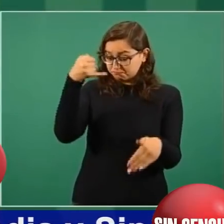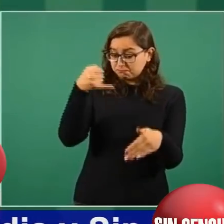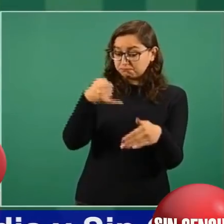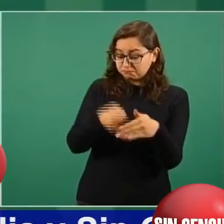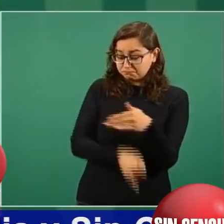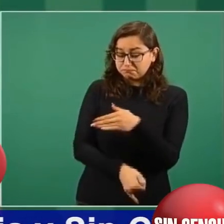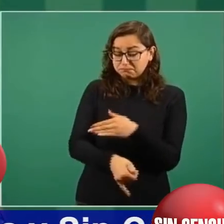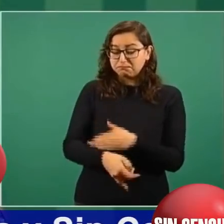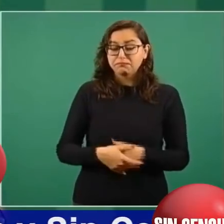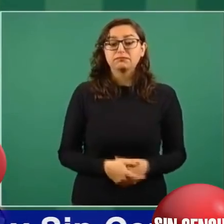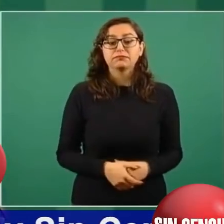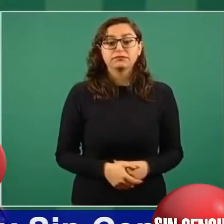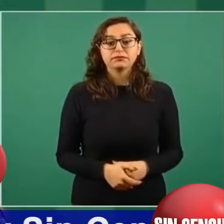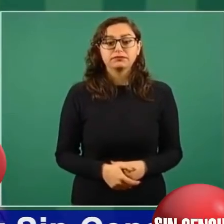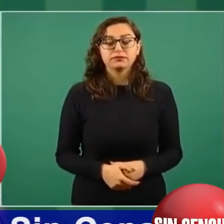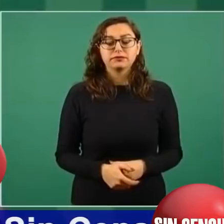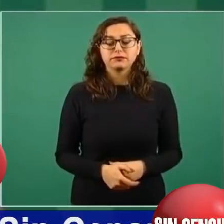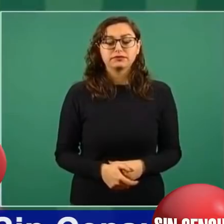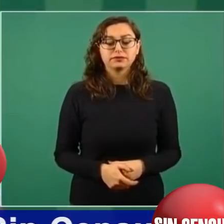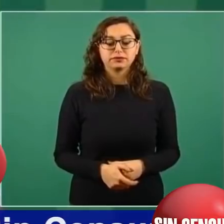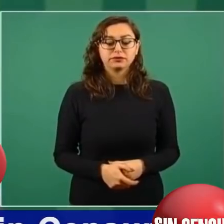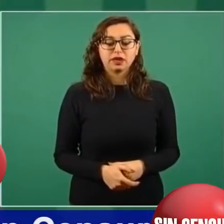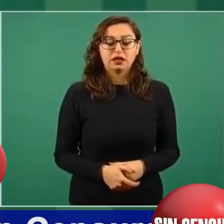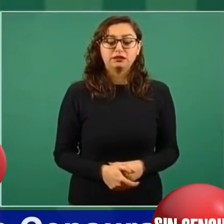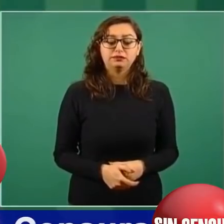y me permite